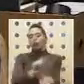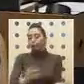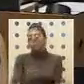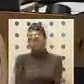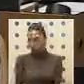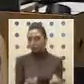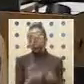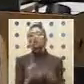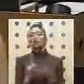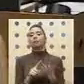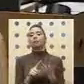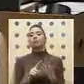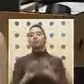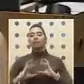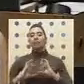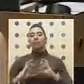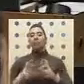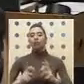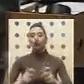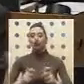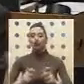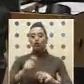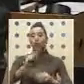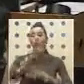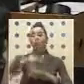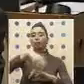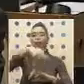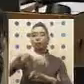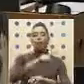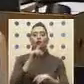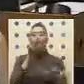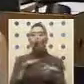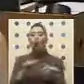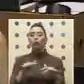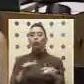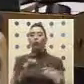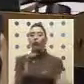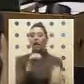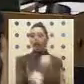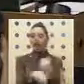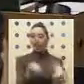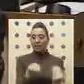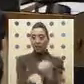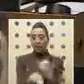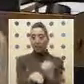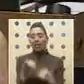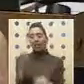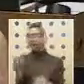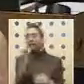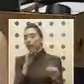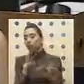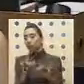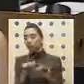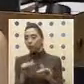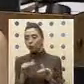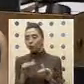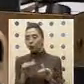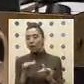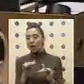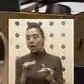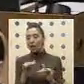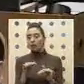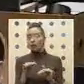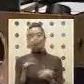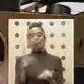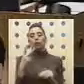Quedaron exentos los tractores, que no deberían usar las carreteras. Si las usan, no es